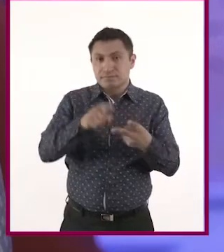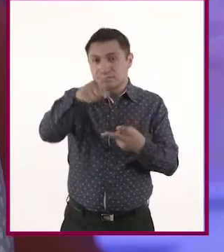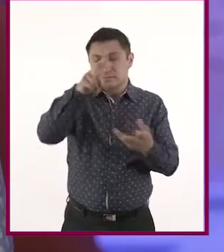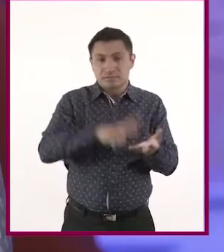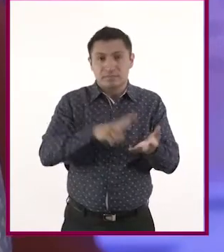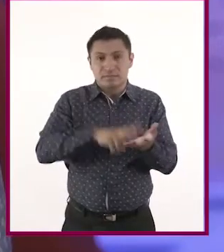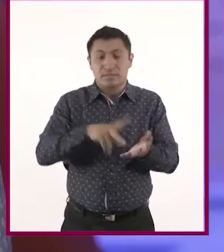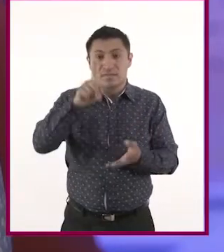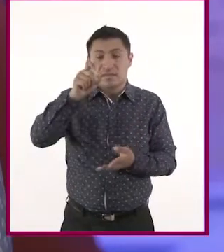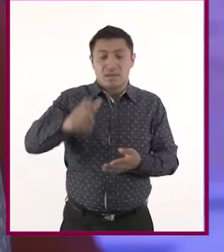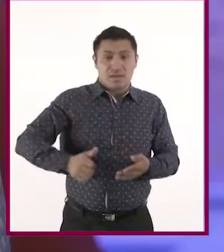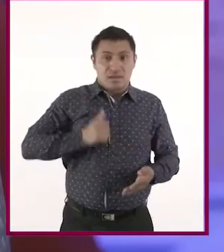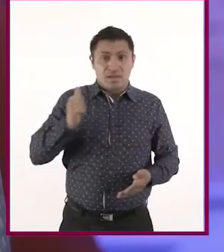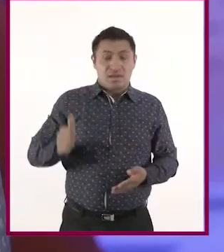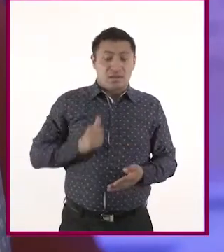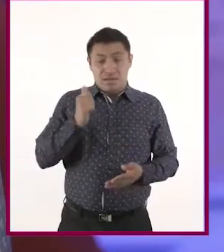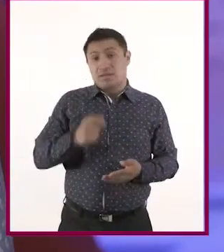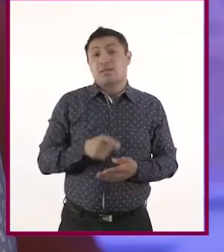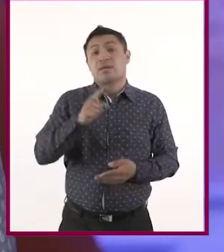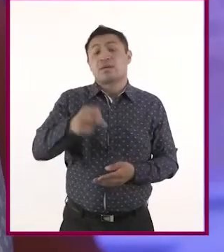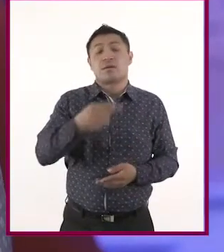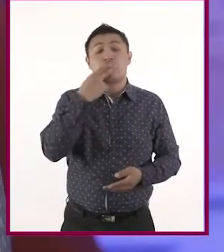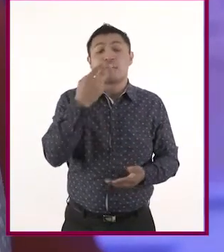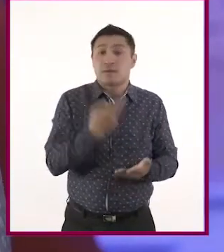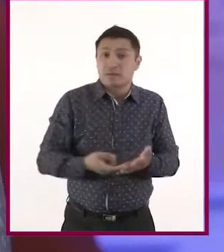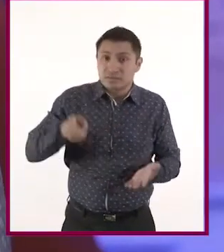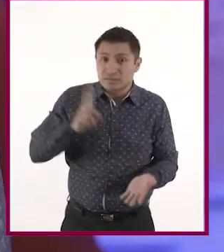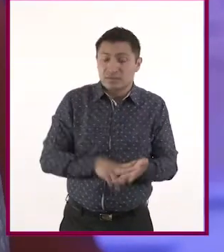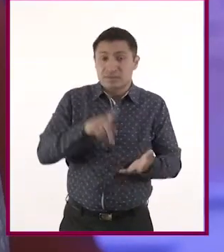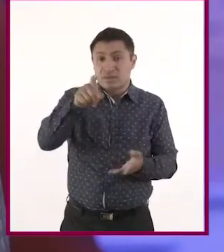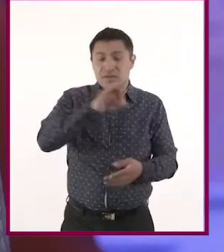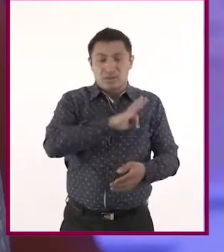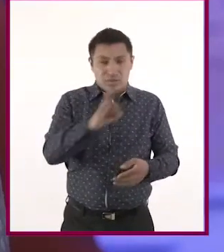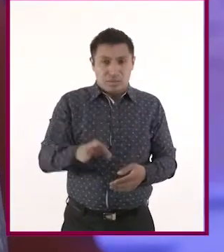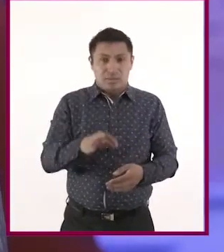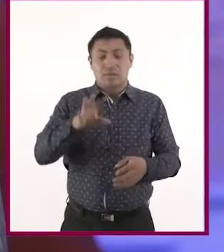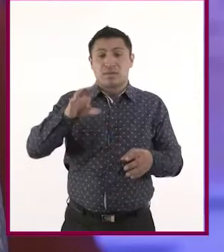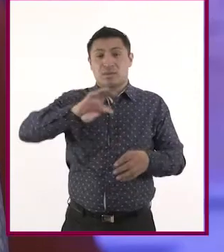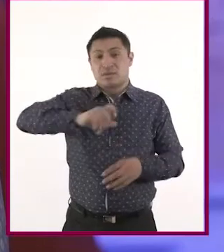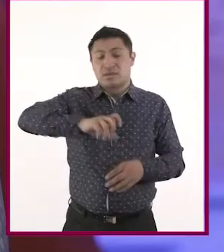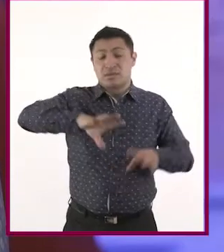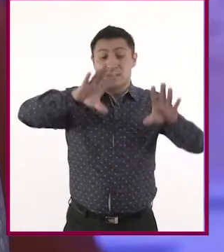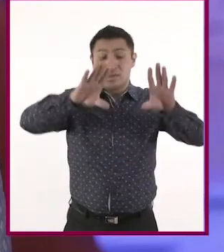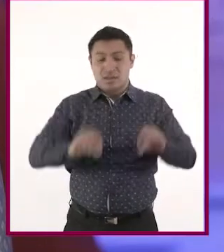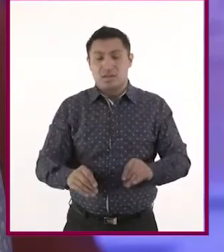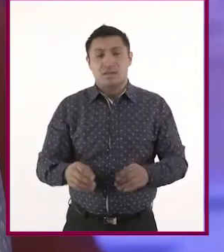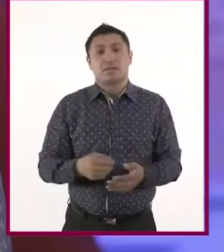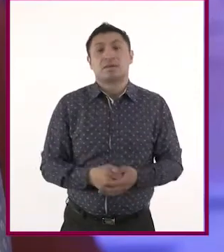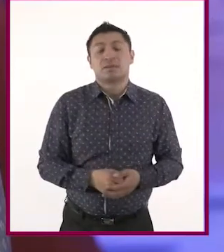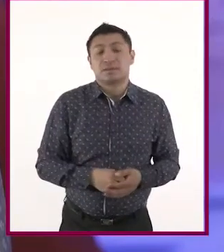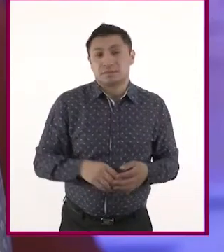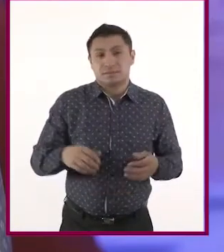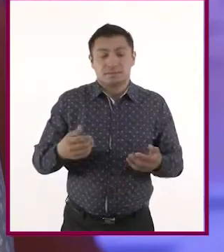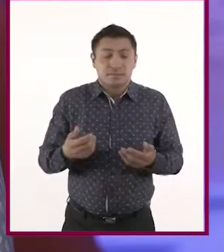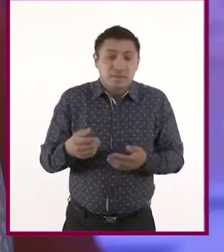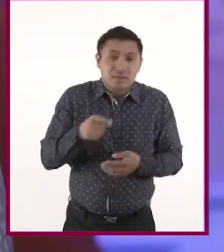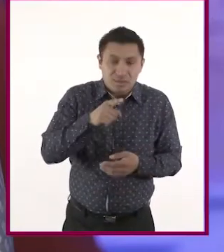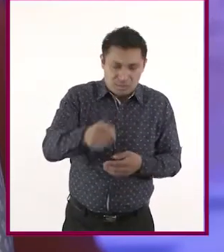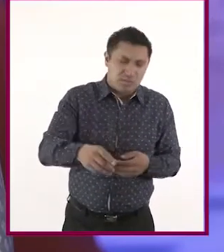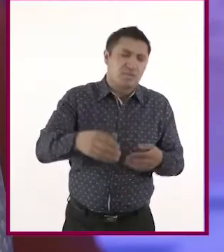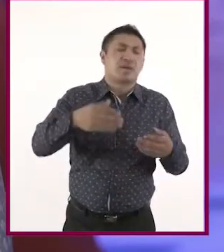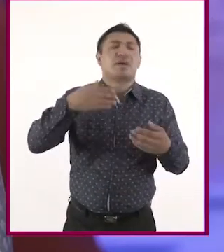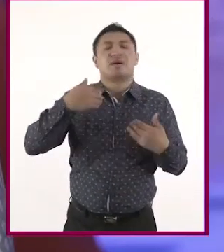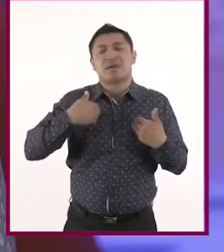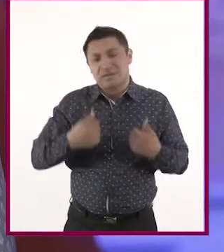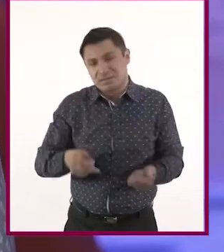Valora el agua y aprovéchala. Aprovecha y reusa el agua lo más que puedas. Cerrar la llave, reusar el agua con la que lavas y acciones similares te harán consciente del